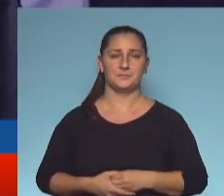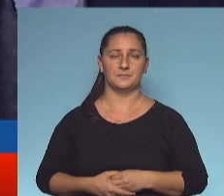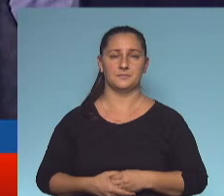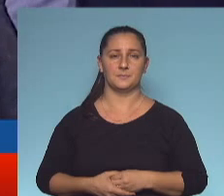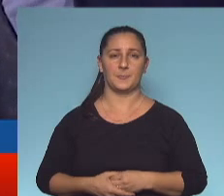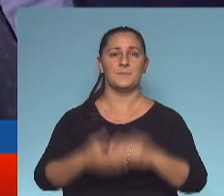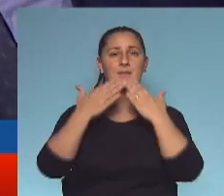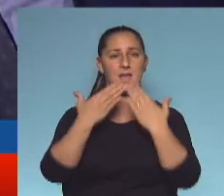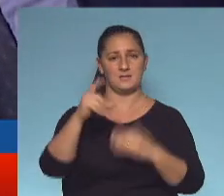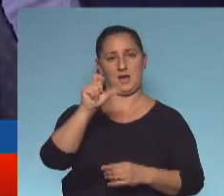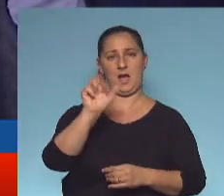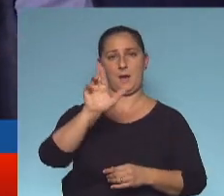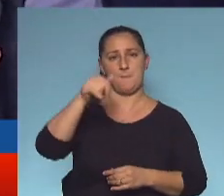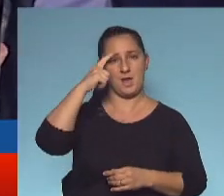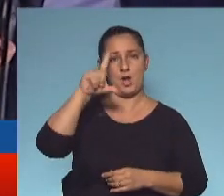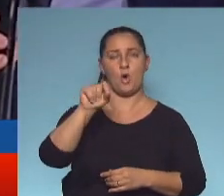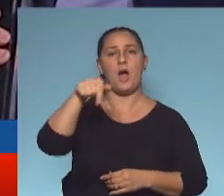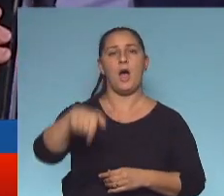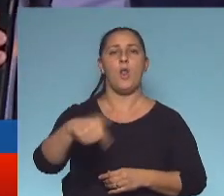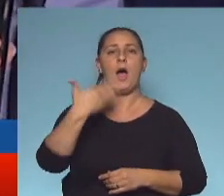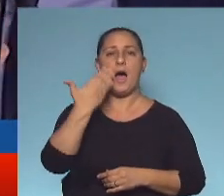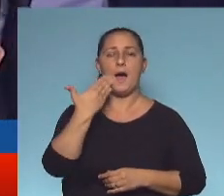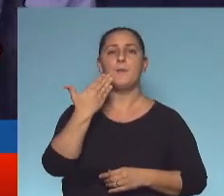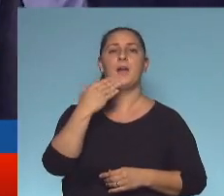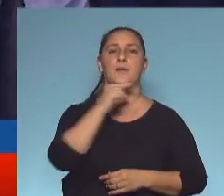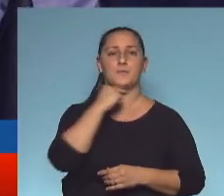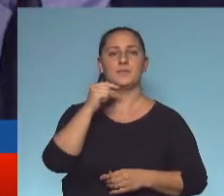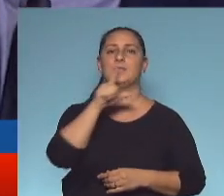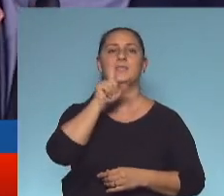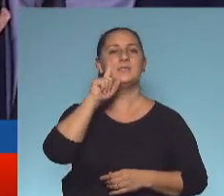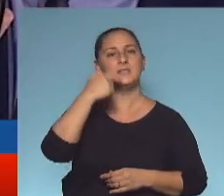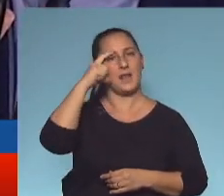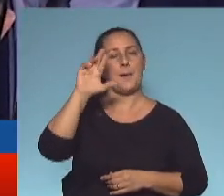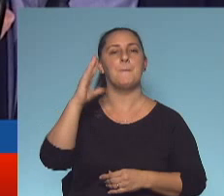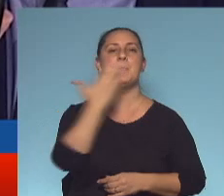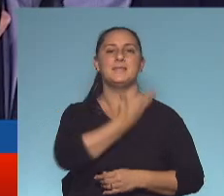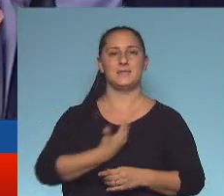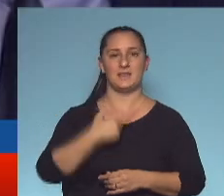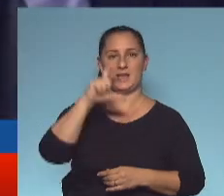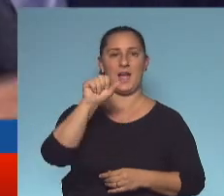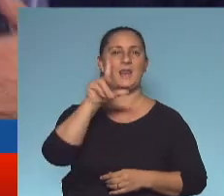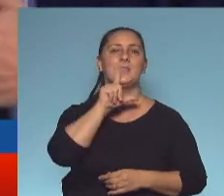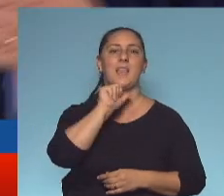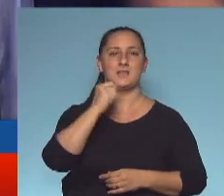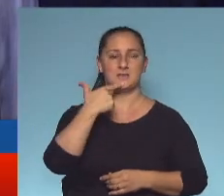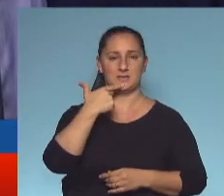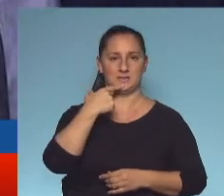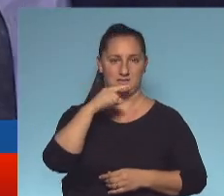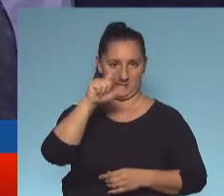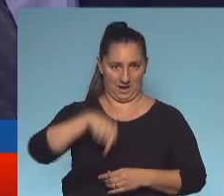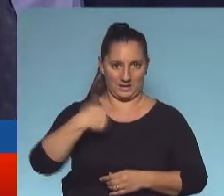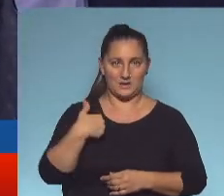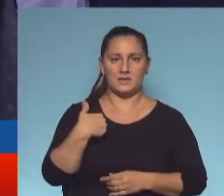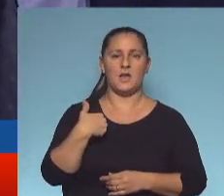Muchas gracias, Carmelo. Le voy a pasar la palabra a Monseñor Carlos Tisera, presidente de Cáritas Nacional, con una cobertura